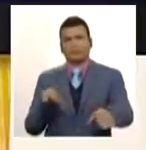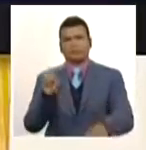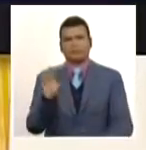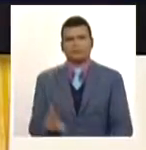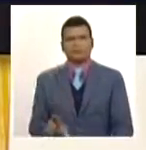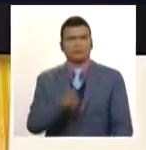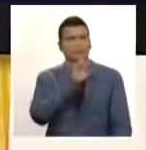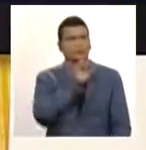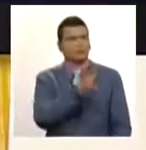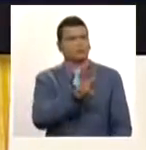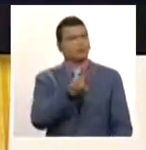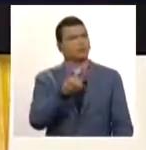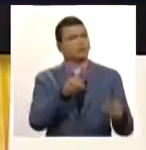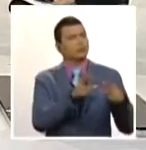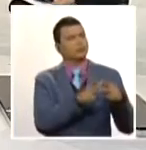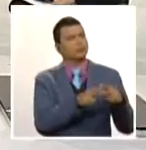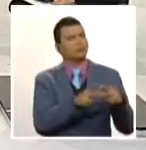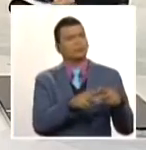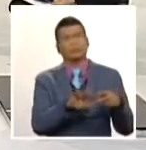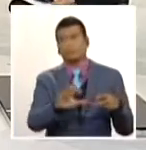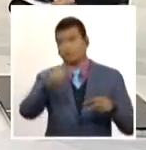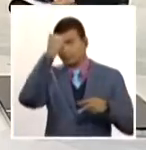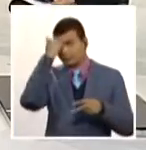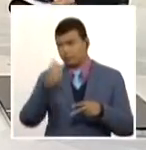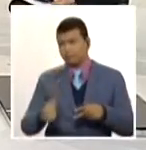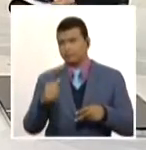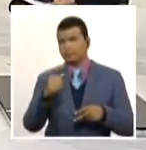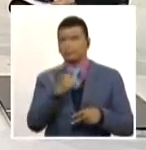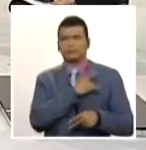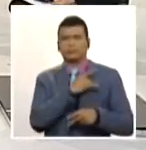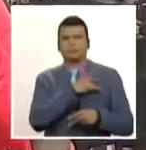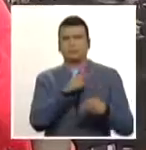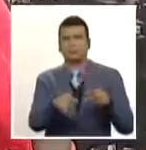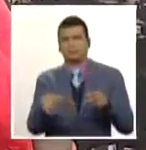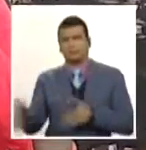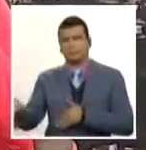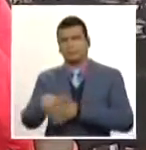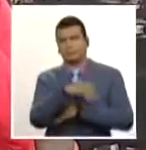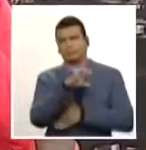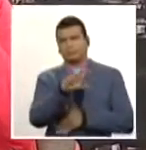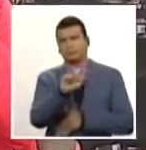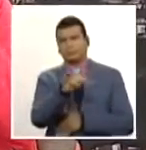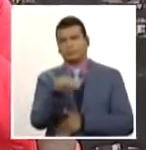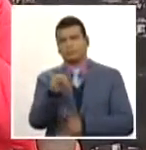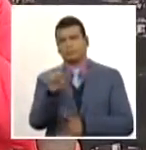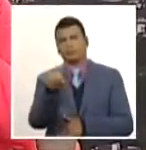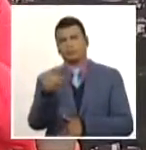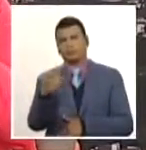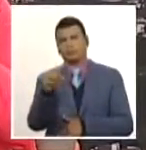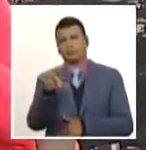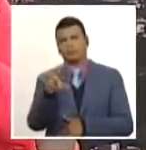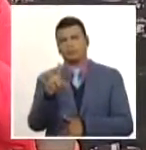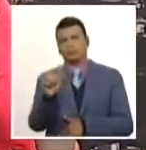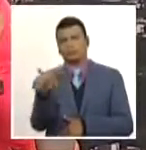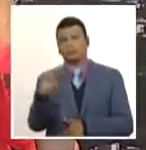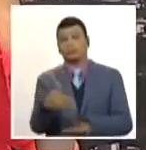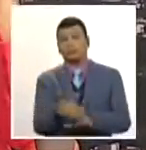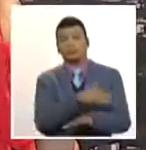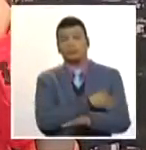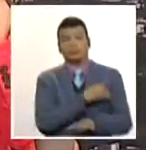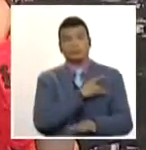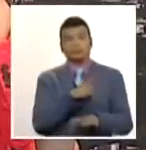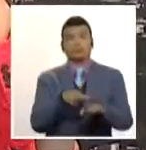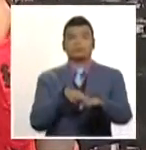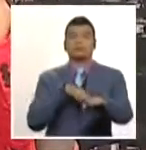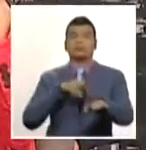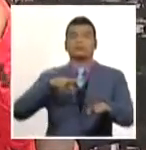¿por cuál de las dos vías? Me vine por la Cañas Gordas, pero cuando tú tomas la Cañas Gordas se hace un nudo muy grande antes de las universidades y el segundo